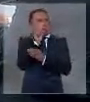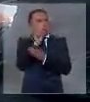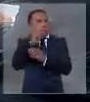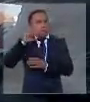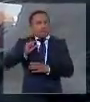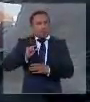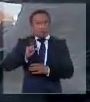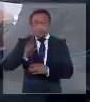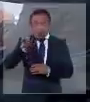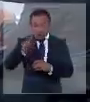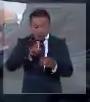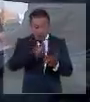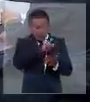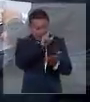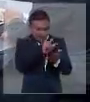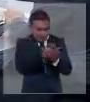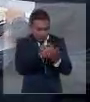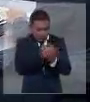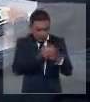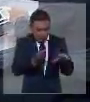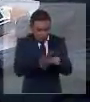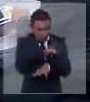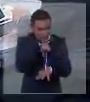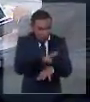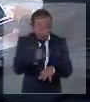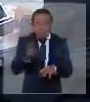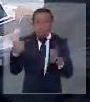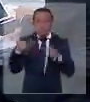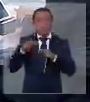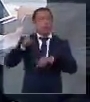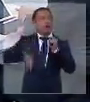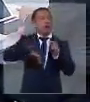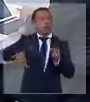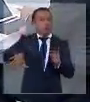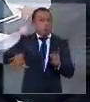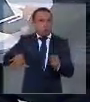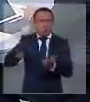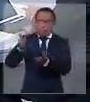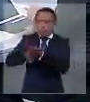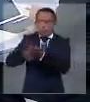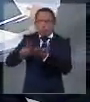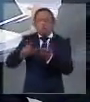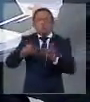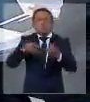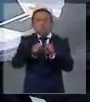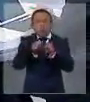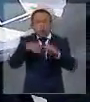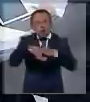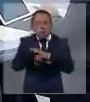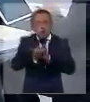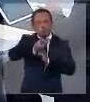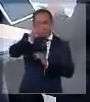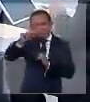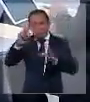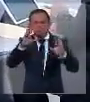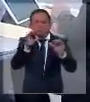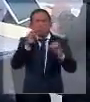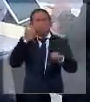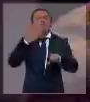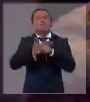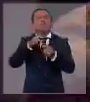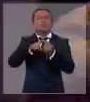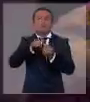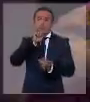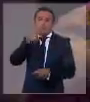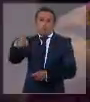sin los maestros. El que transmite el conocimiento en el aula es el maestro. Pero entonces, insisto, ¿es echarla completamente para